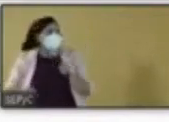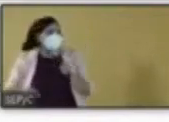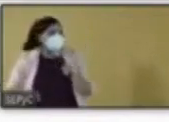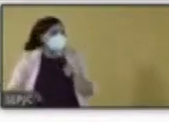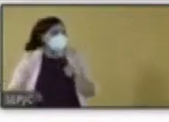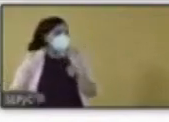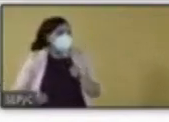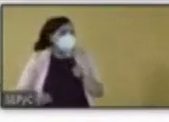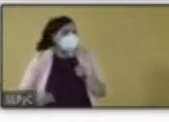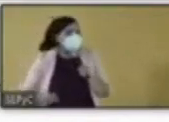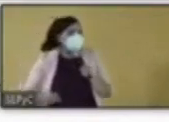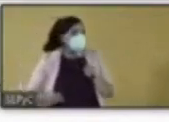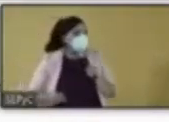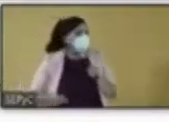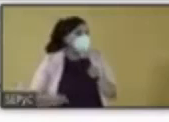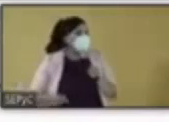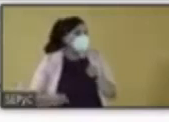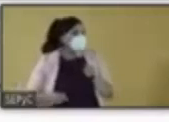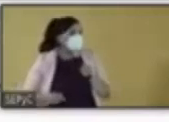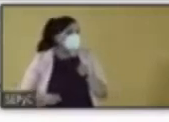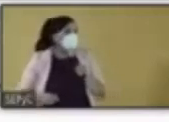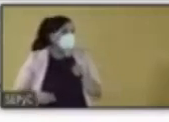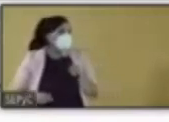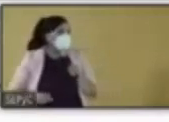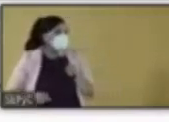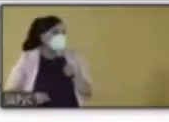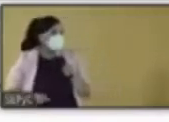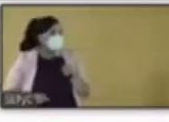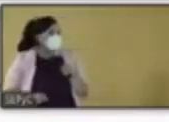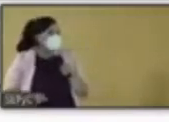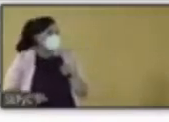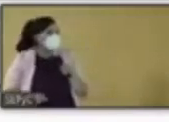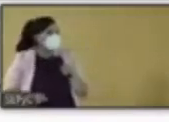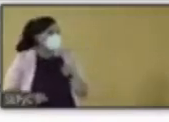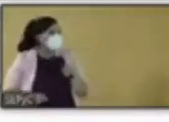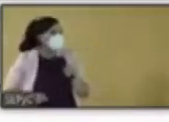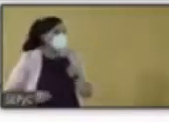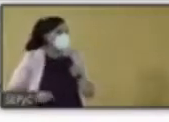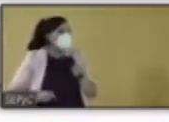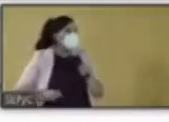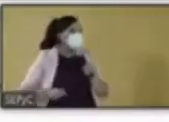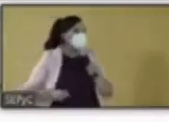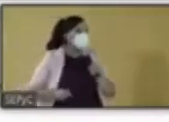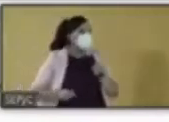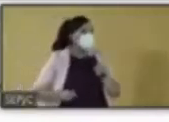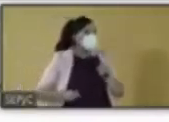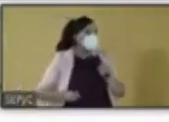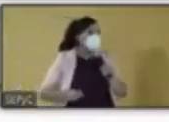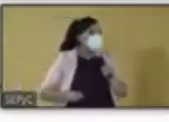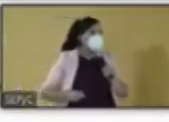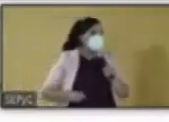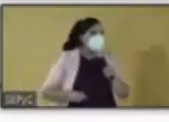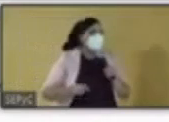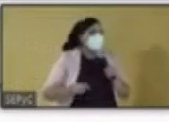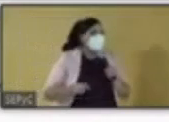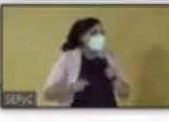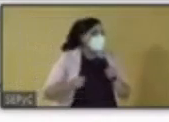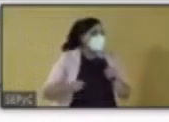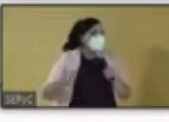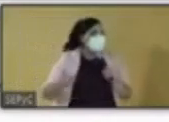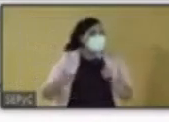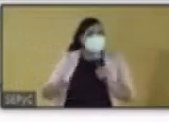por cierta cantidad. Esa cantidad la especificaremos en este apartado. ¿Qué pasa con esos maestros que tienen otros ingresos o